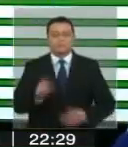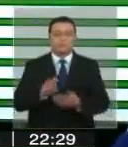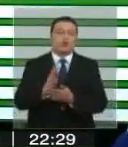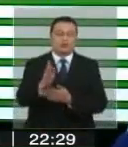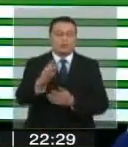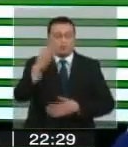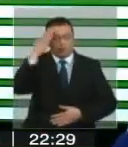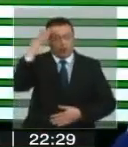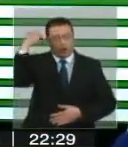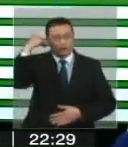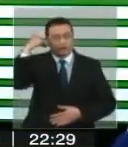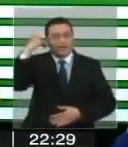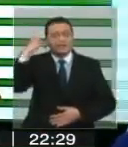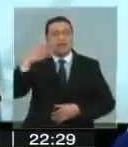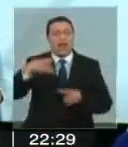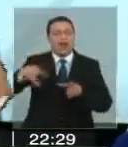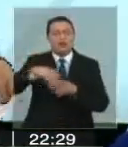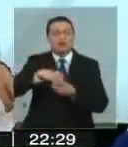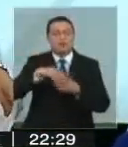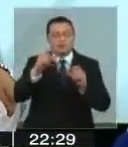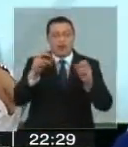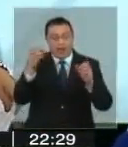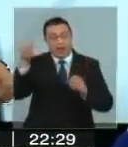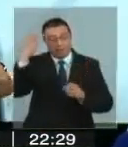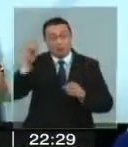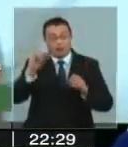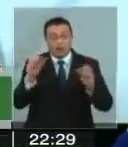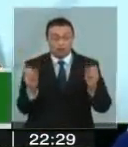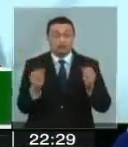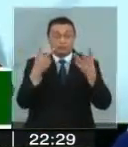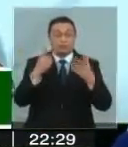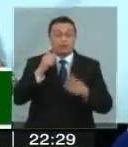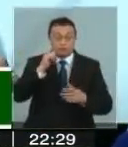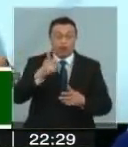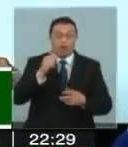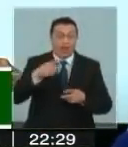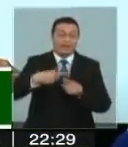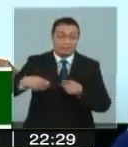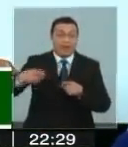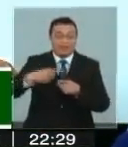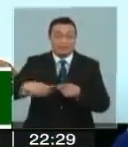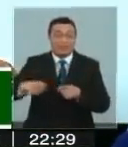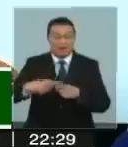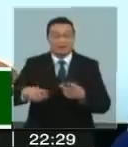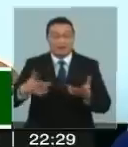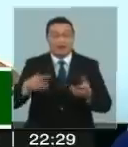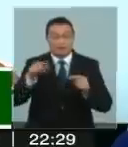Continuamos en Conciencia Inclusiva, aprendiendo y sorprendiéndonos también como cada semana. Y hoy el